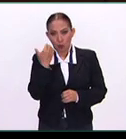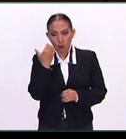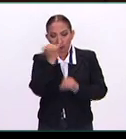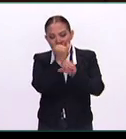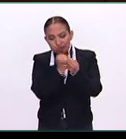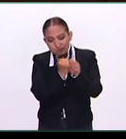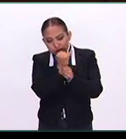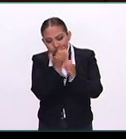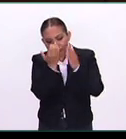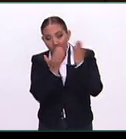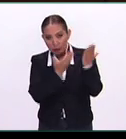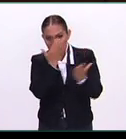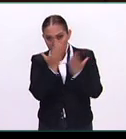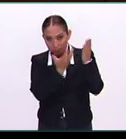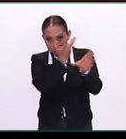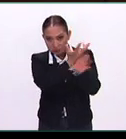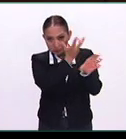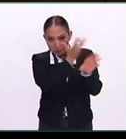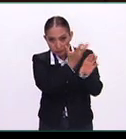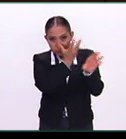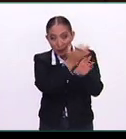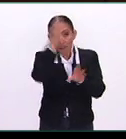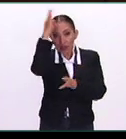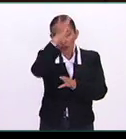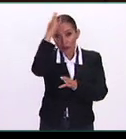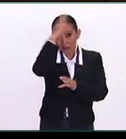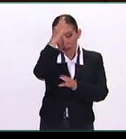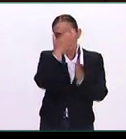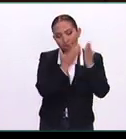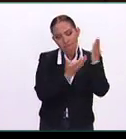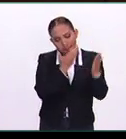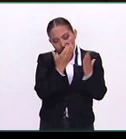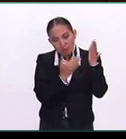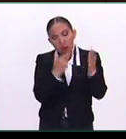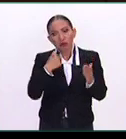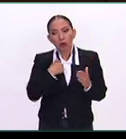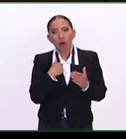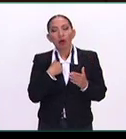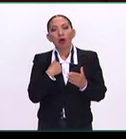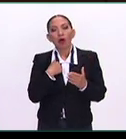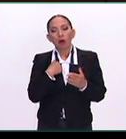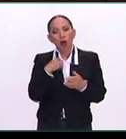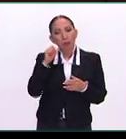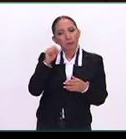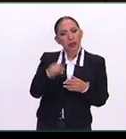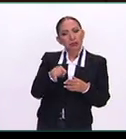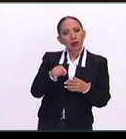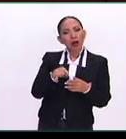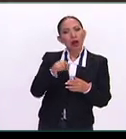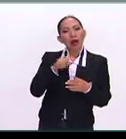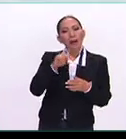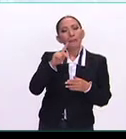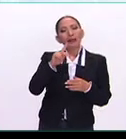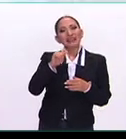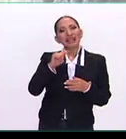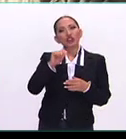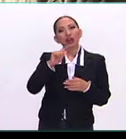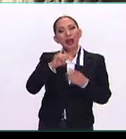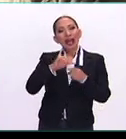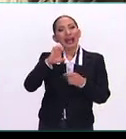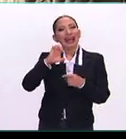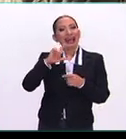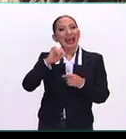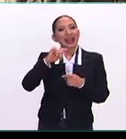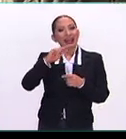estudiaba en Estados Unidos filosofía. Y yo estudiaba a los mis presocráticos, a Heráclito,